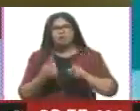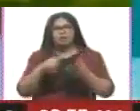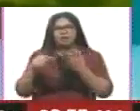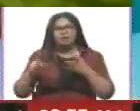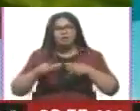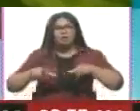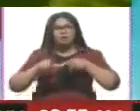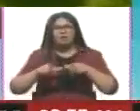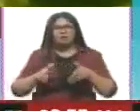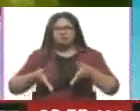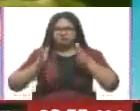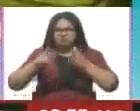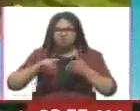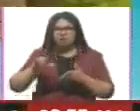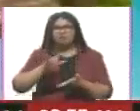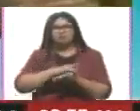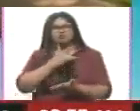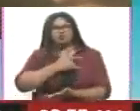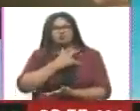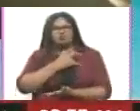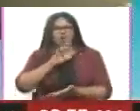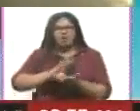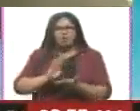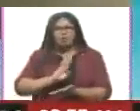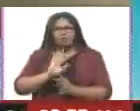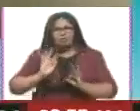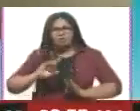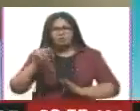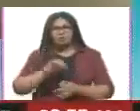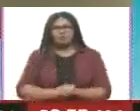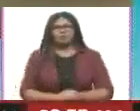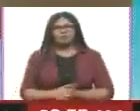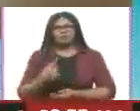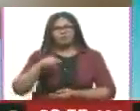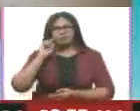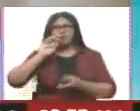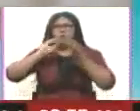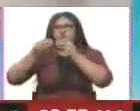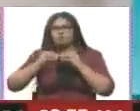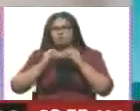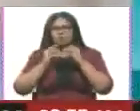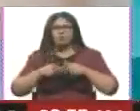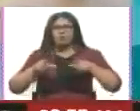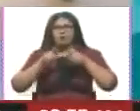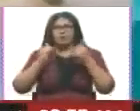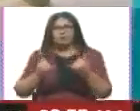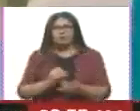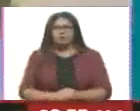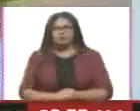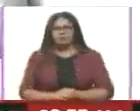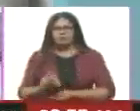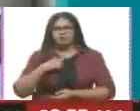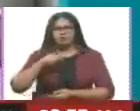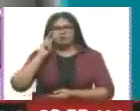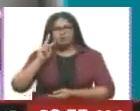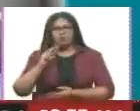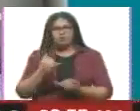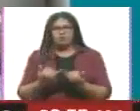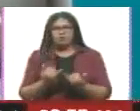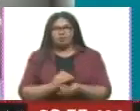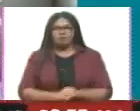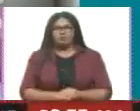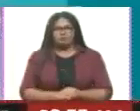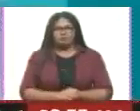universitaria, en todo el proceso de construcción, fue modificando la primera visión que tenía el maestro